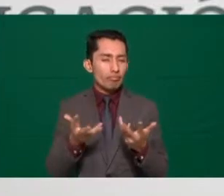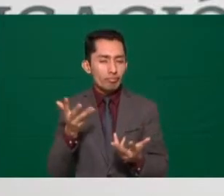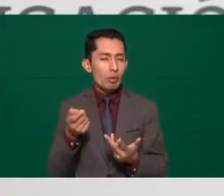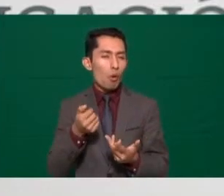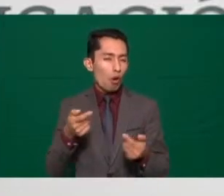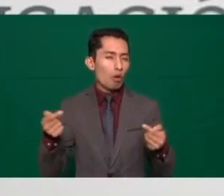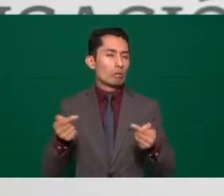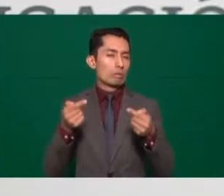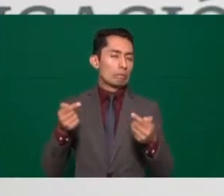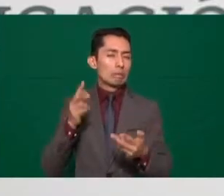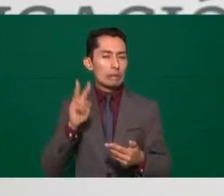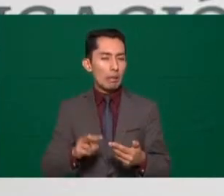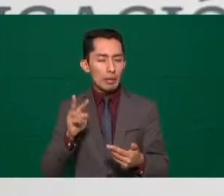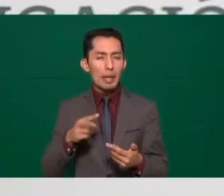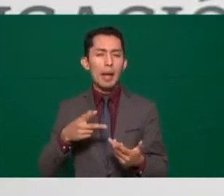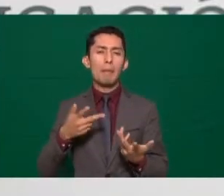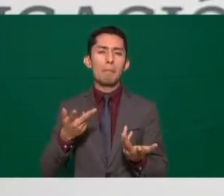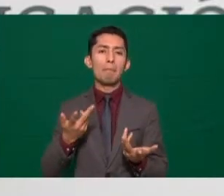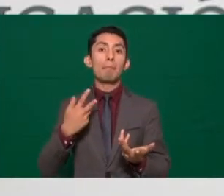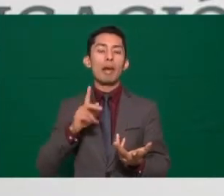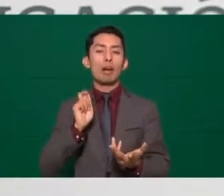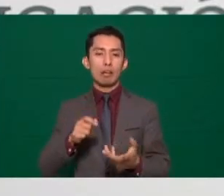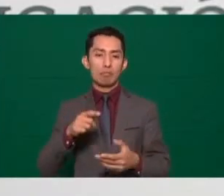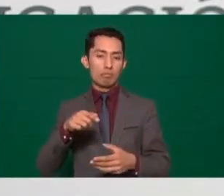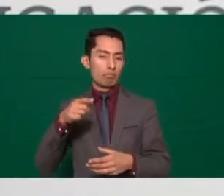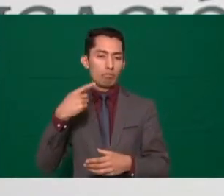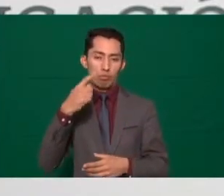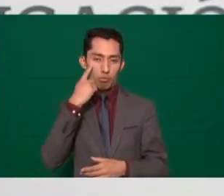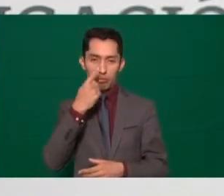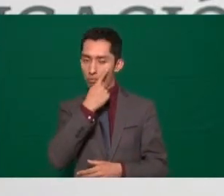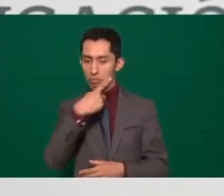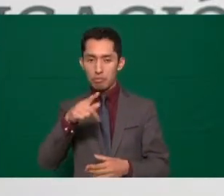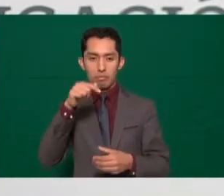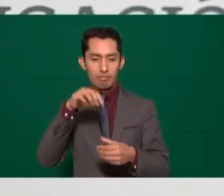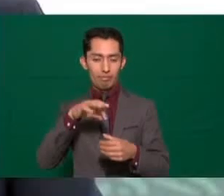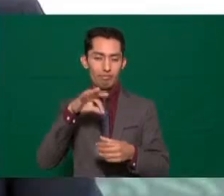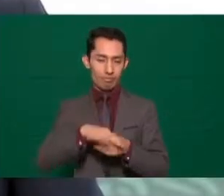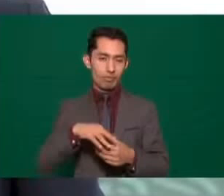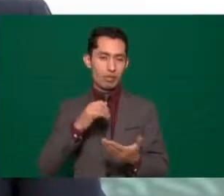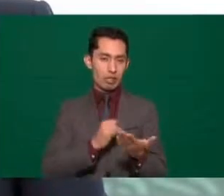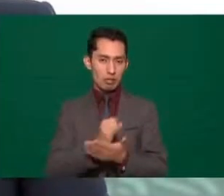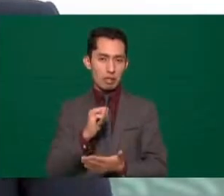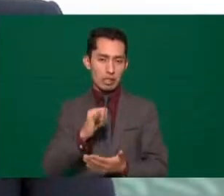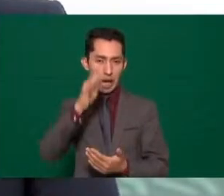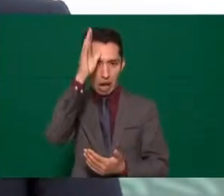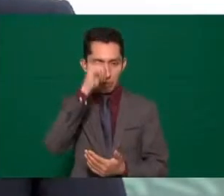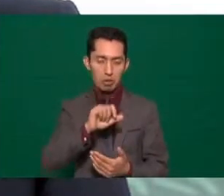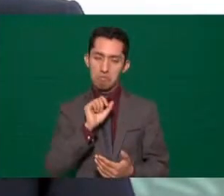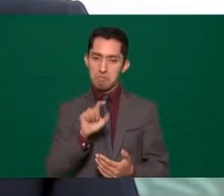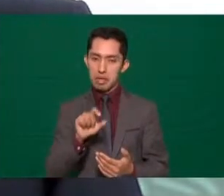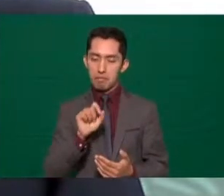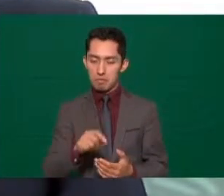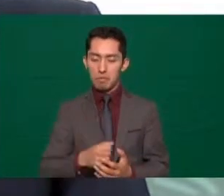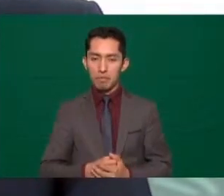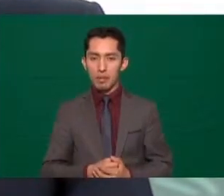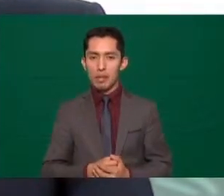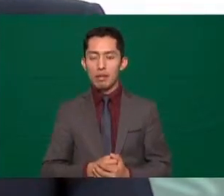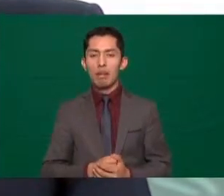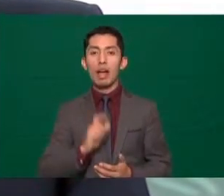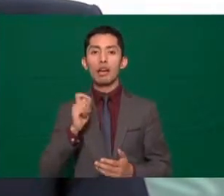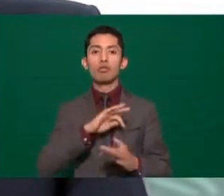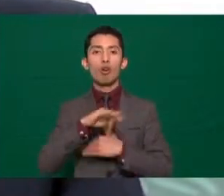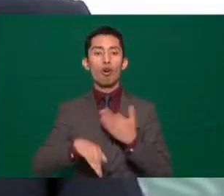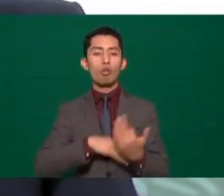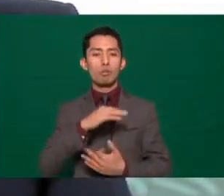se puede en una democracia coincidir en todo. Además, la democracia